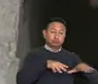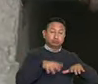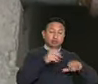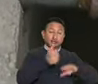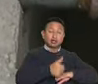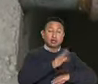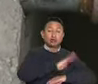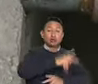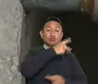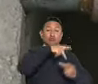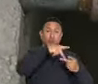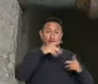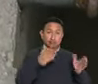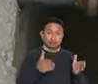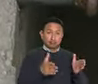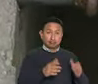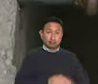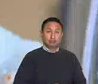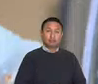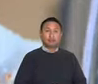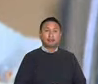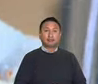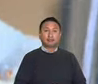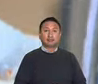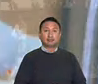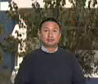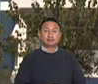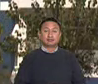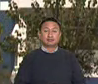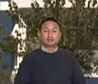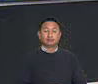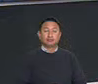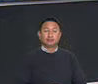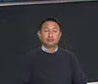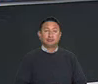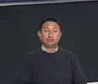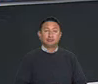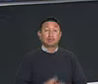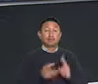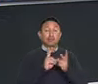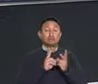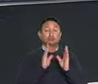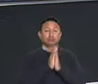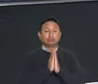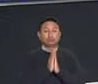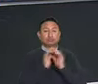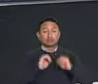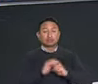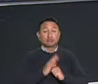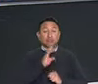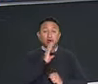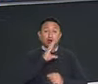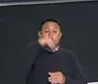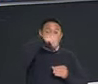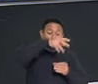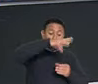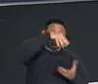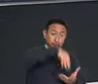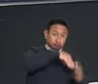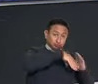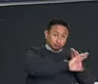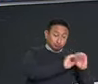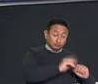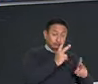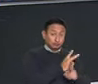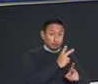del GAD parroquial. Informó Andrea Navarrete. Vecinos queridos, a recoger agua, a tomar las